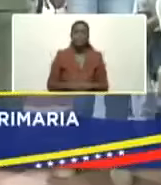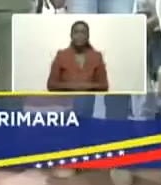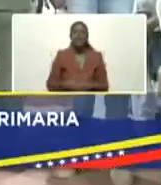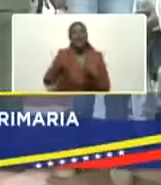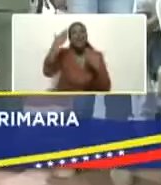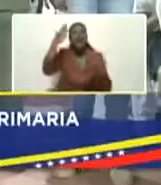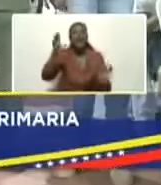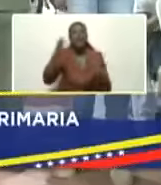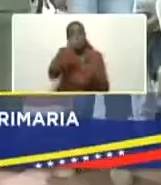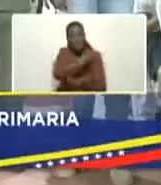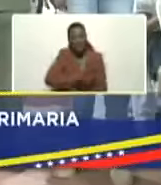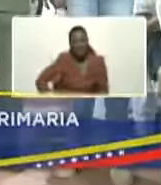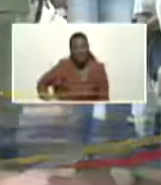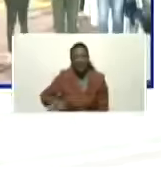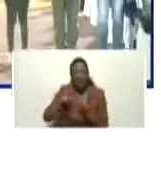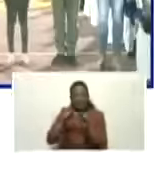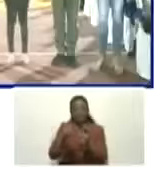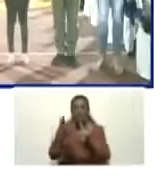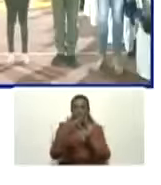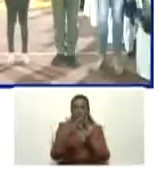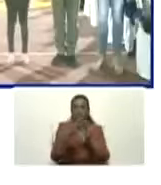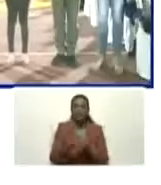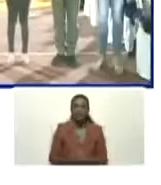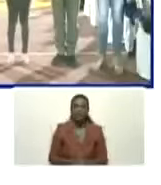Adelante, presidente.